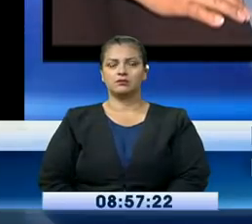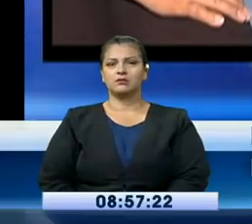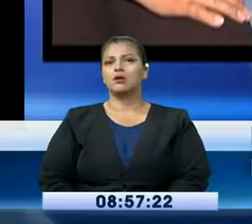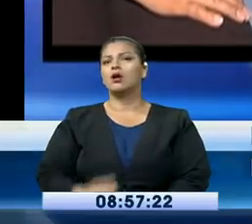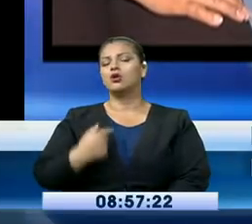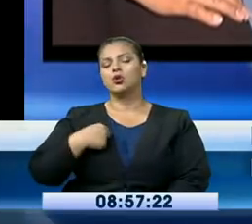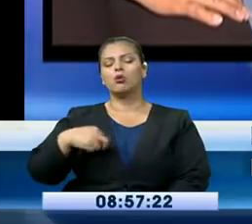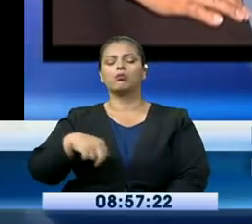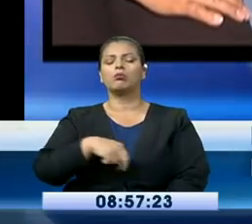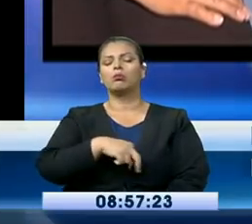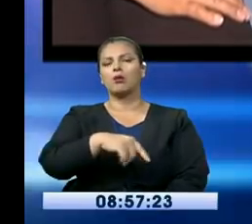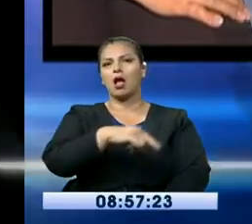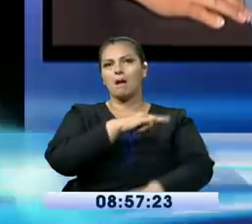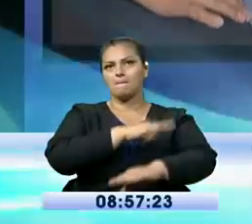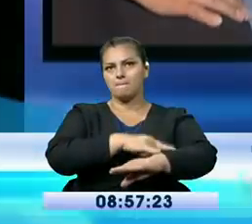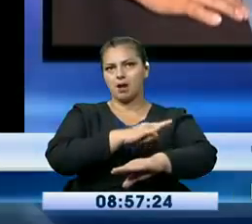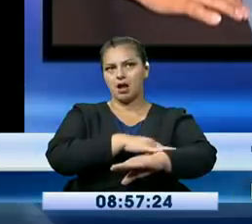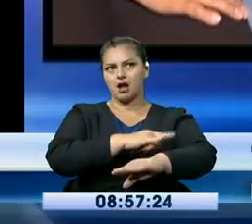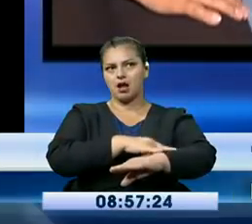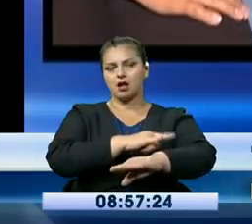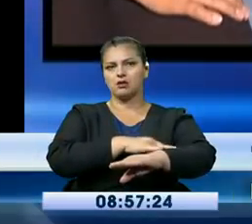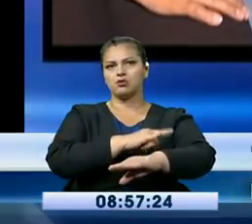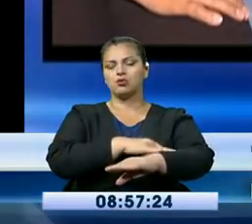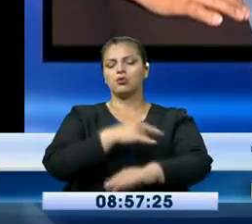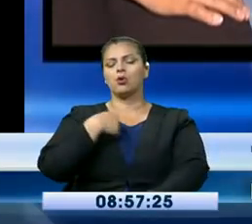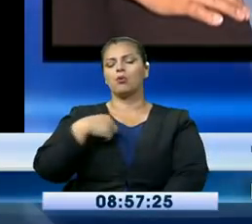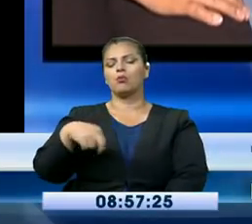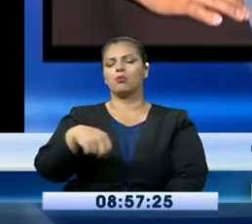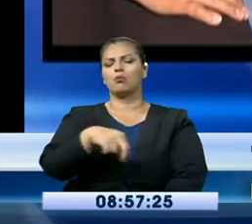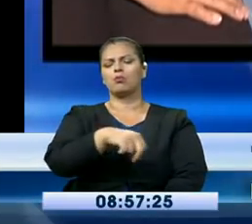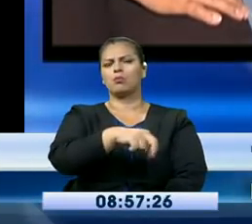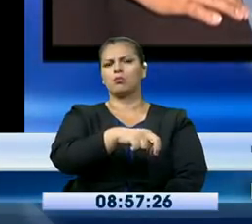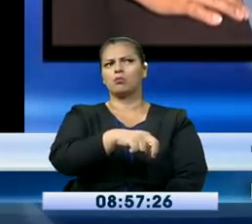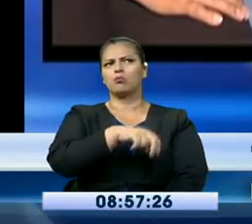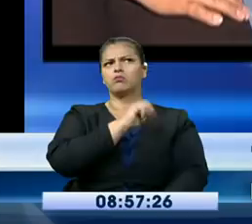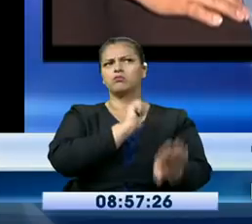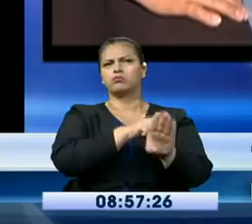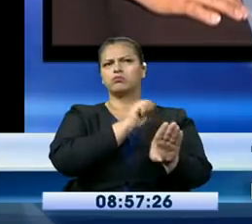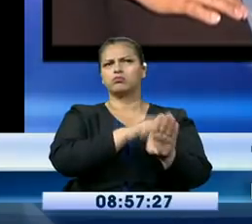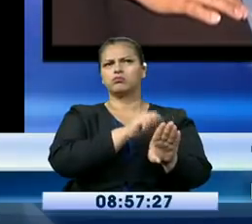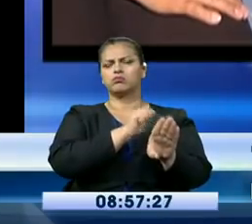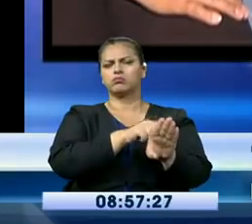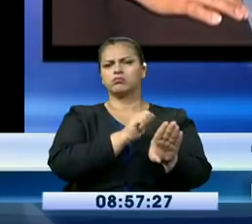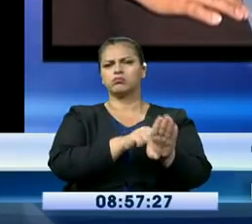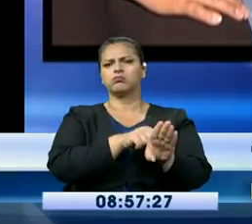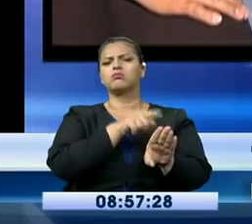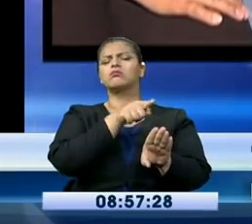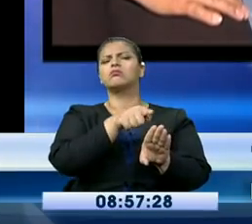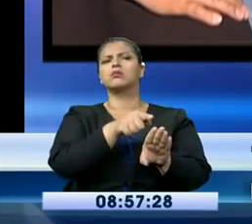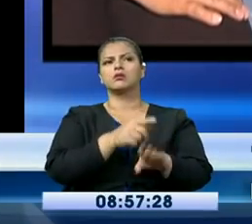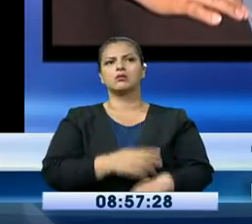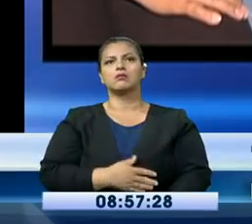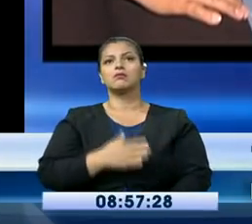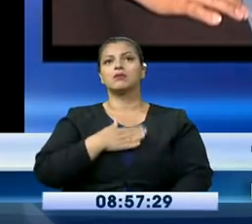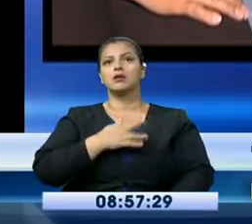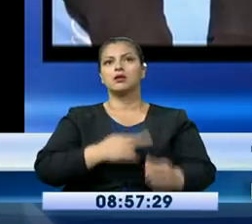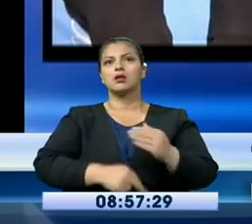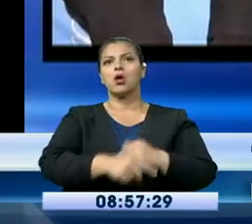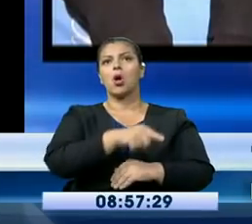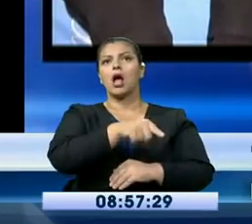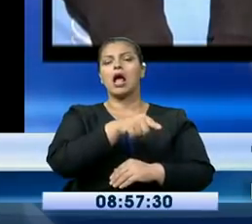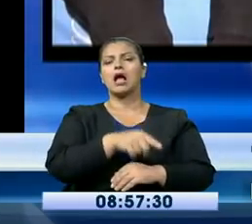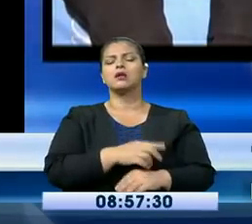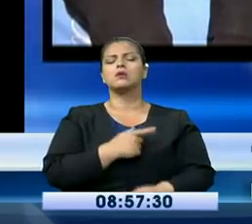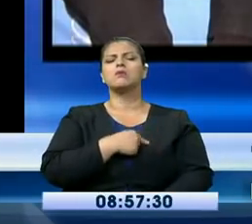me estoy bañando y yo fui a mirarlo y lo encontré que estaba consumiendo tiempo por la nariz en el